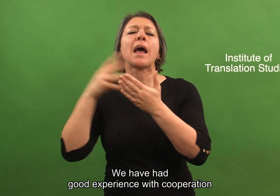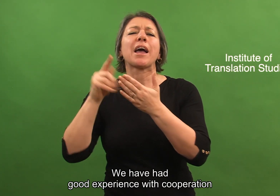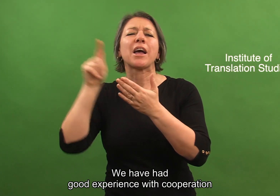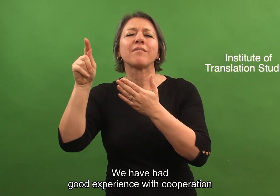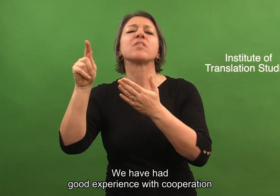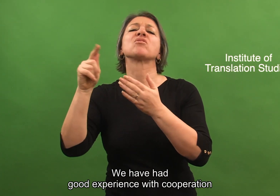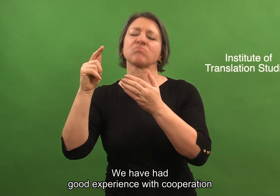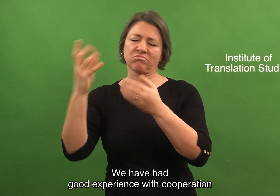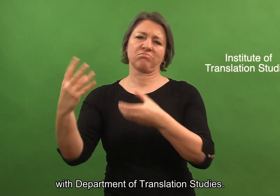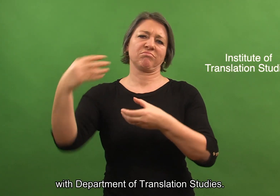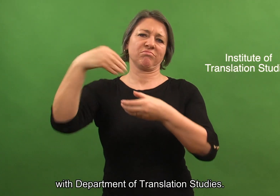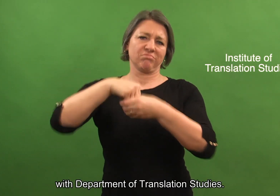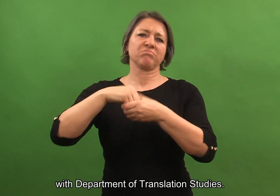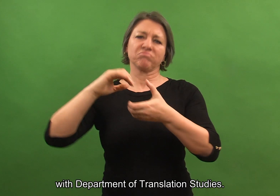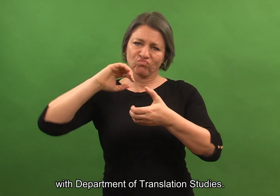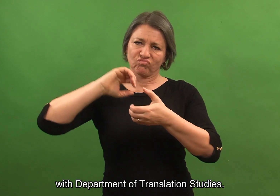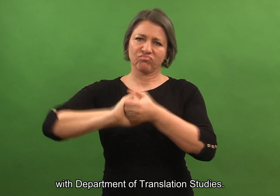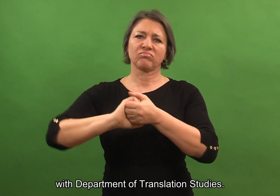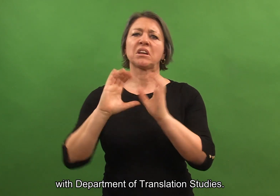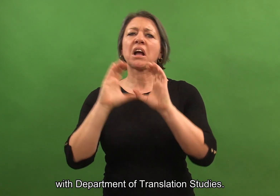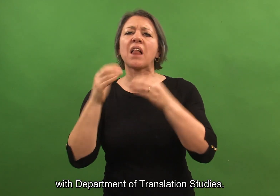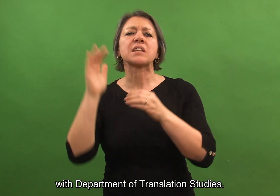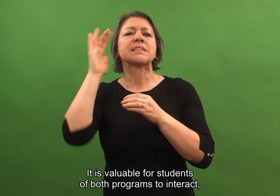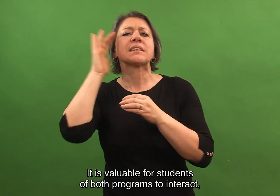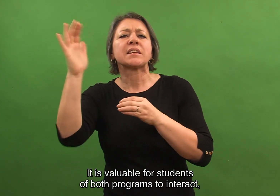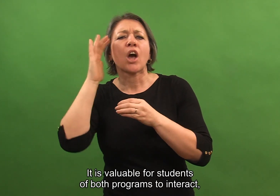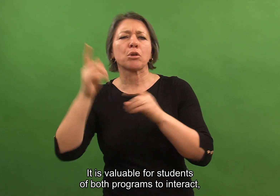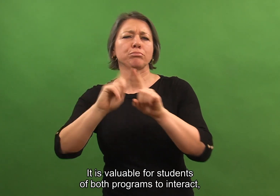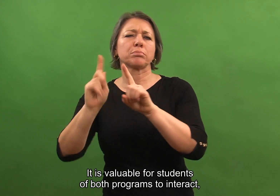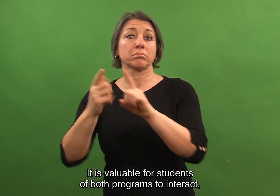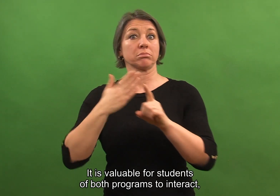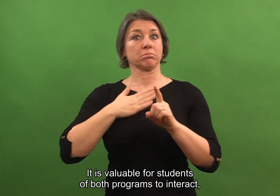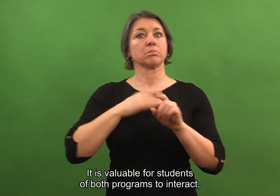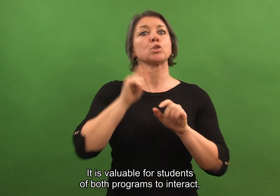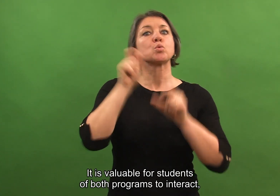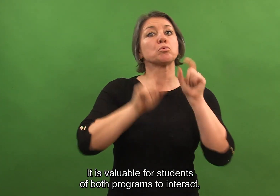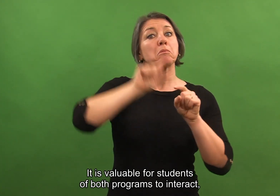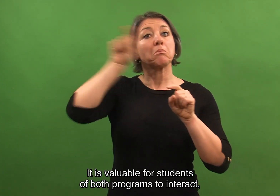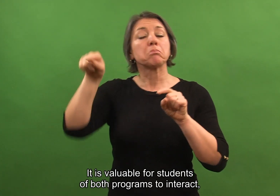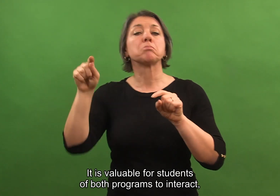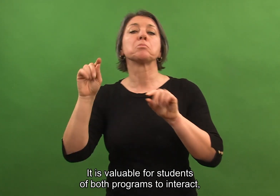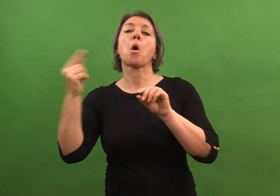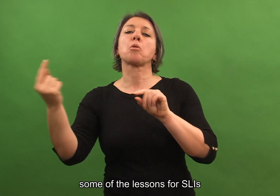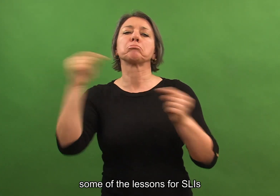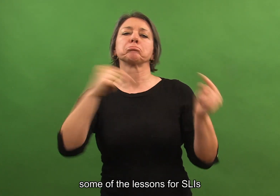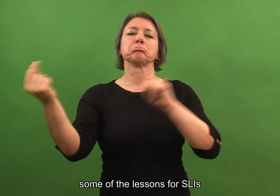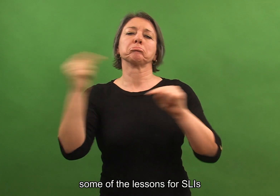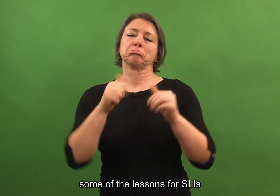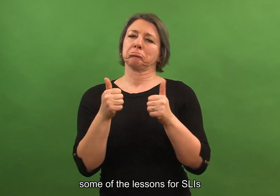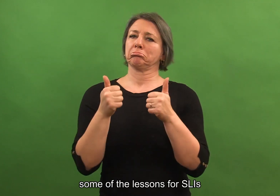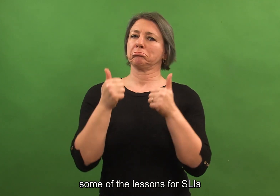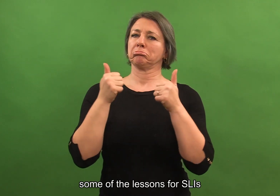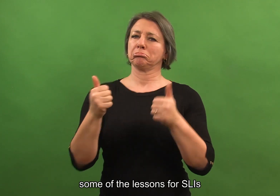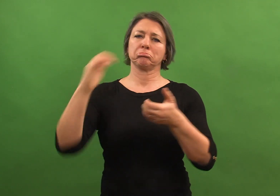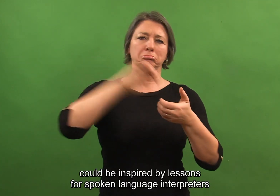intérpretes de lengua de signos debe hacerse en cooperación con los intérpretes de conferencias. Es muy